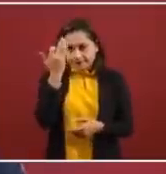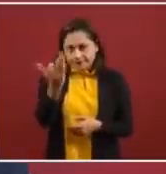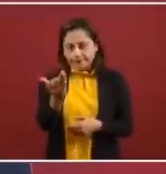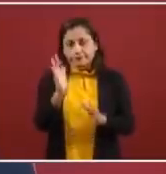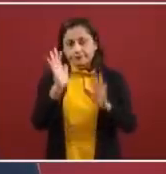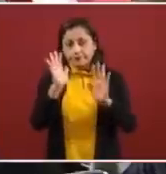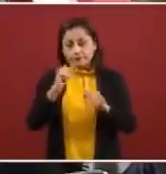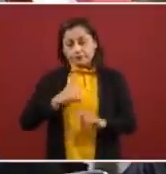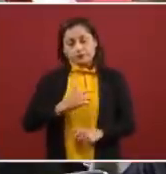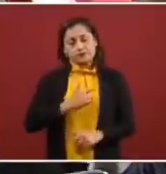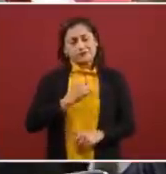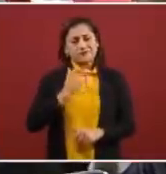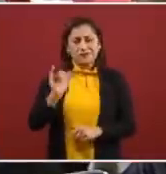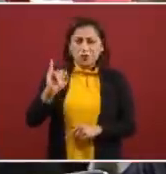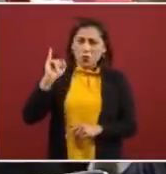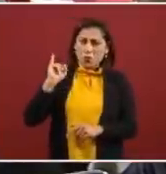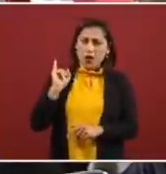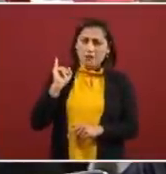jueves por la tarde demostró